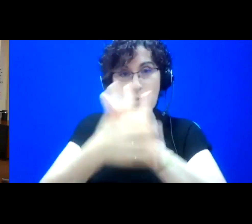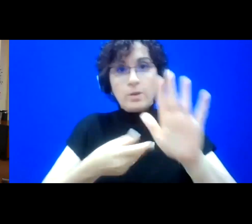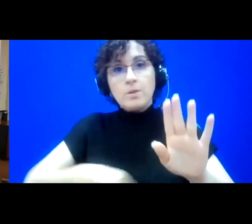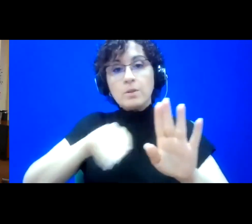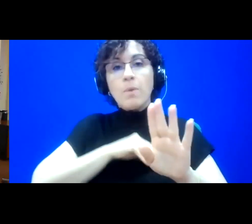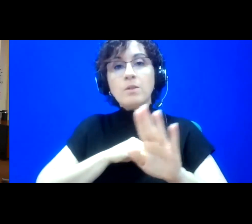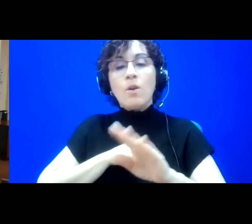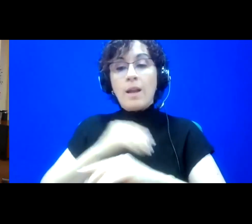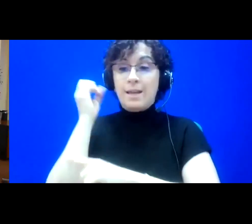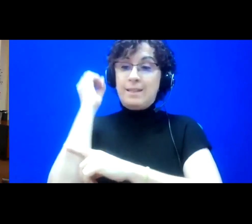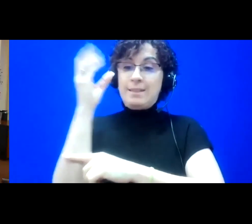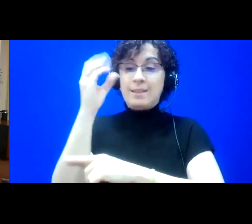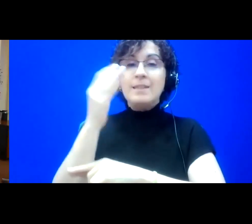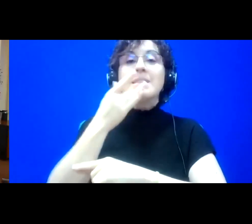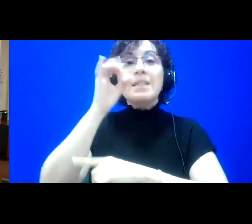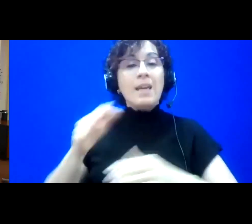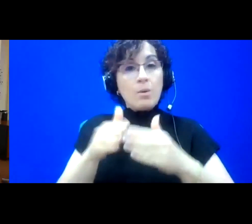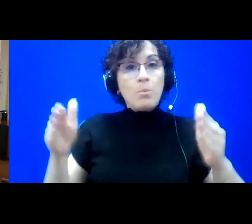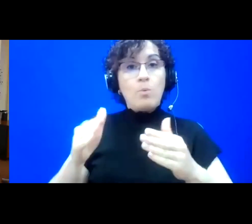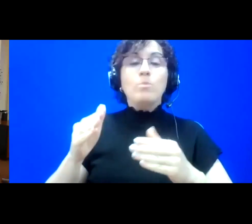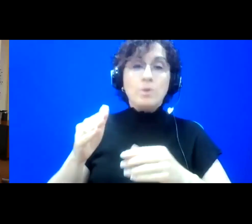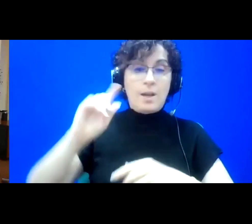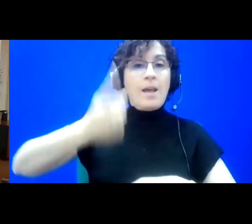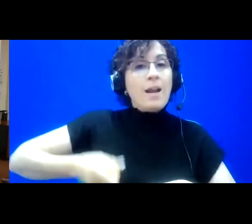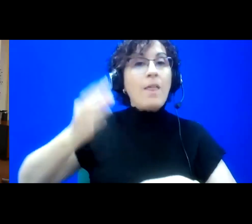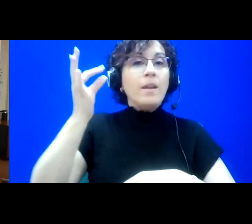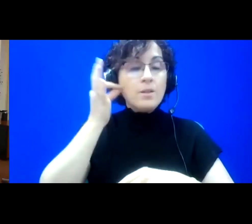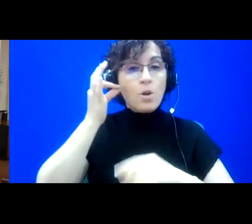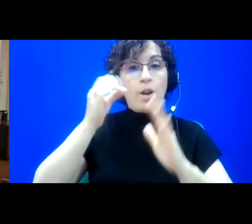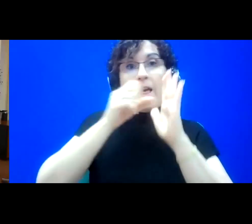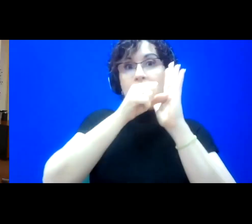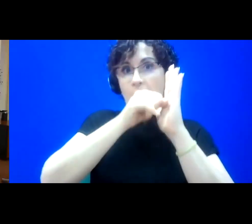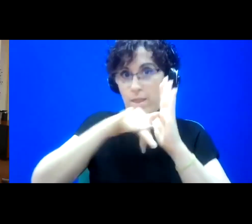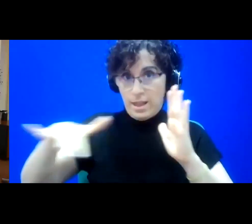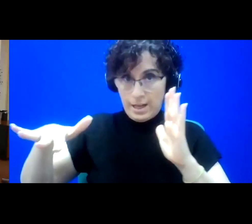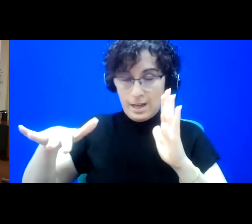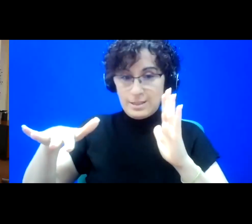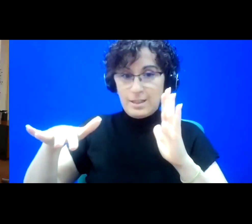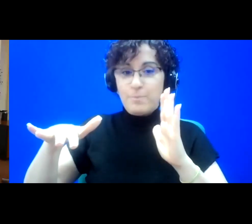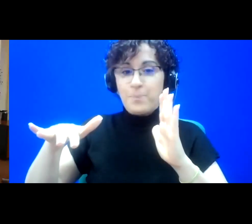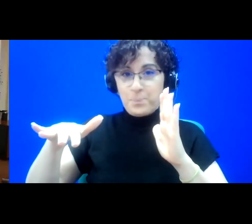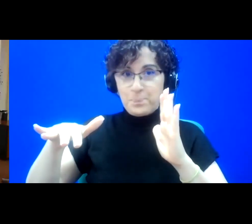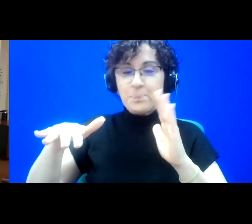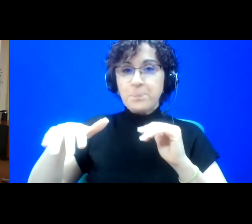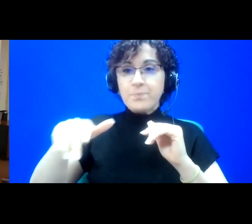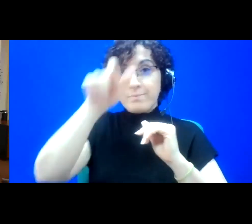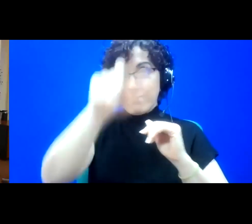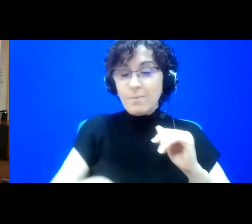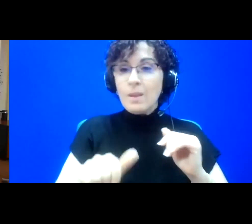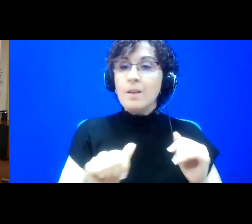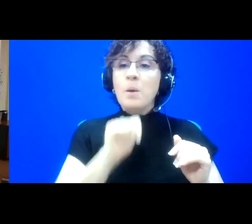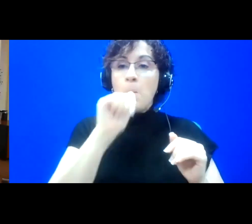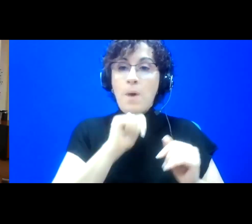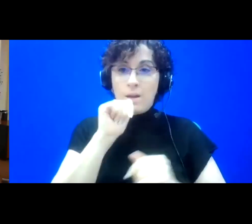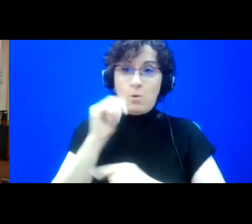con la intervención de la directora del Centro de Normalización Lingüística de la Lengua de Signos Española, María Luz